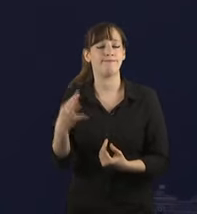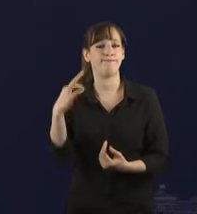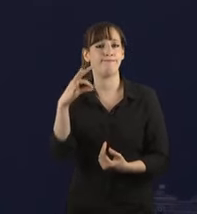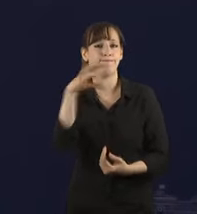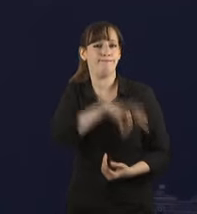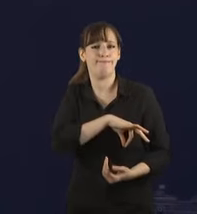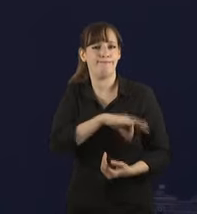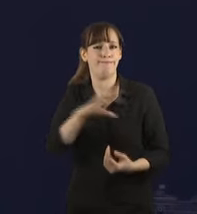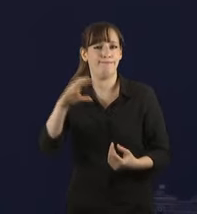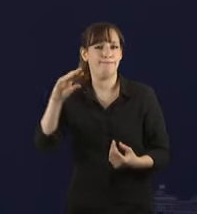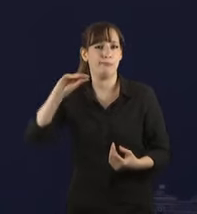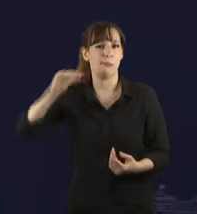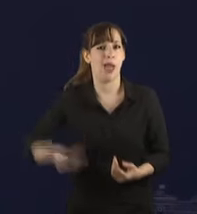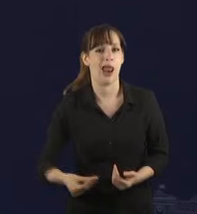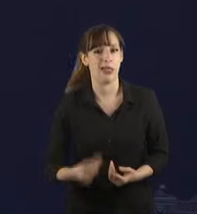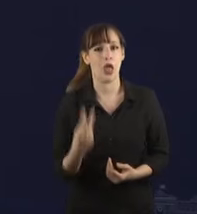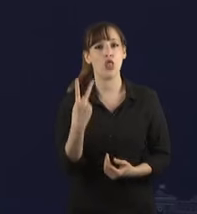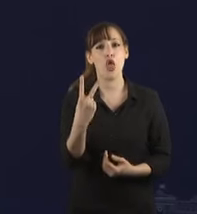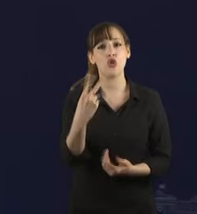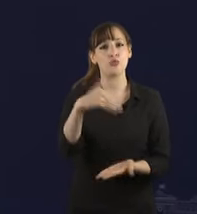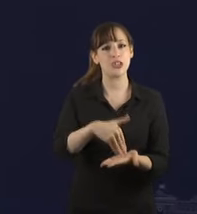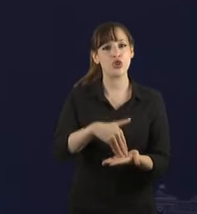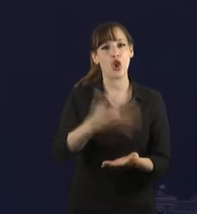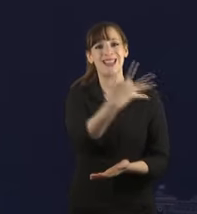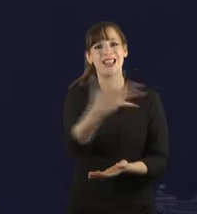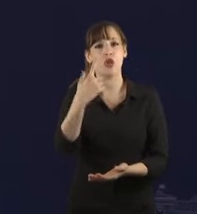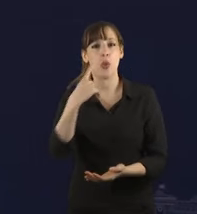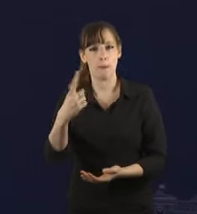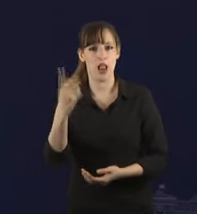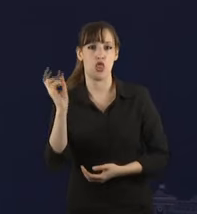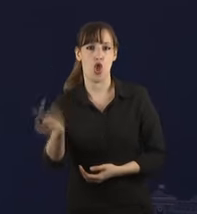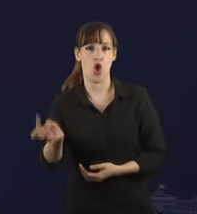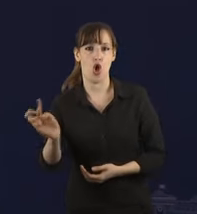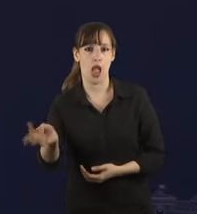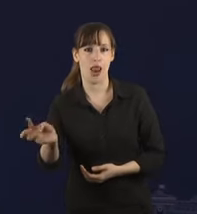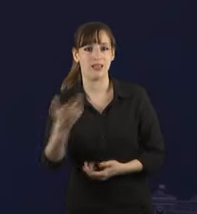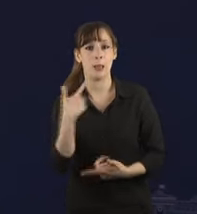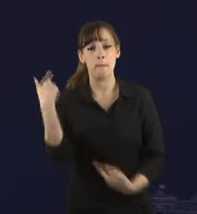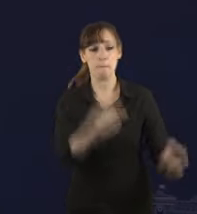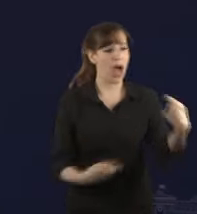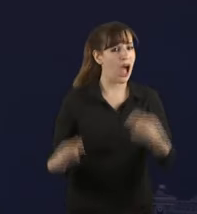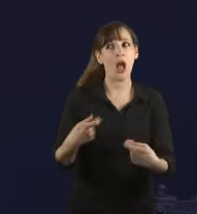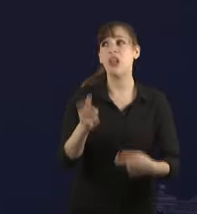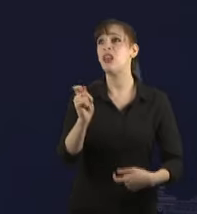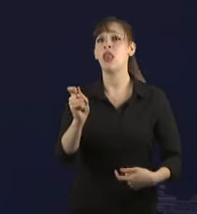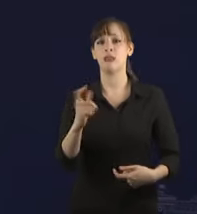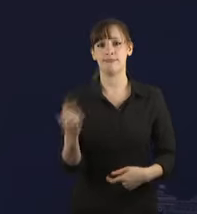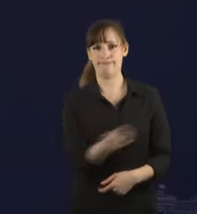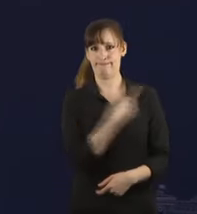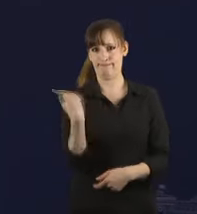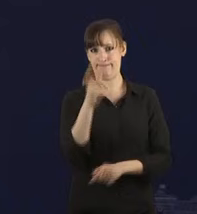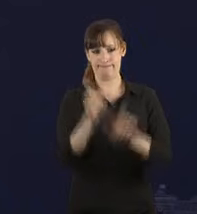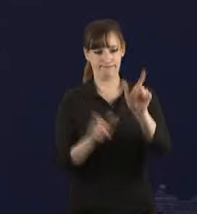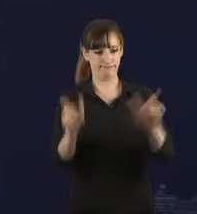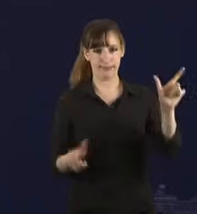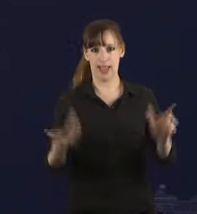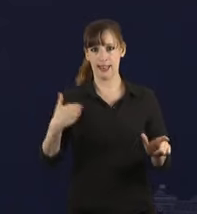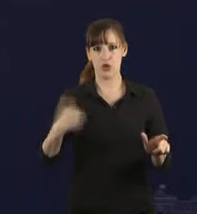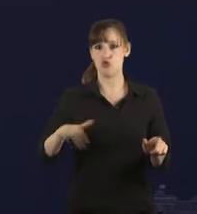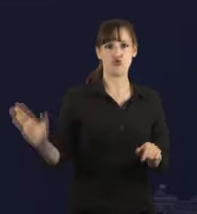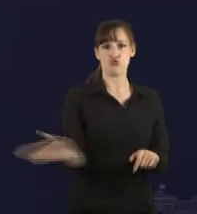medio de dólares que por supuesto pagaremos entre todos los argentinos por